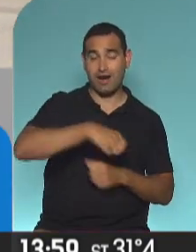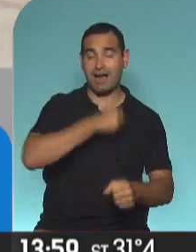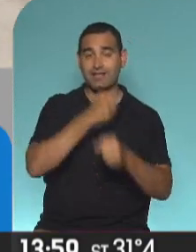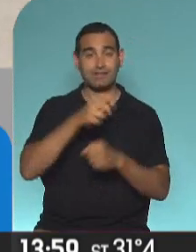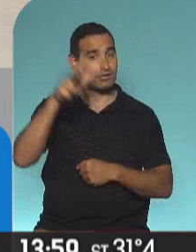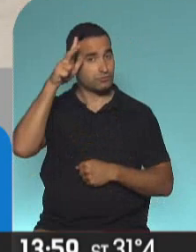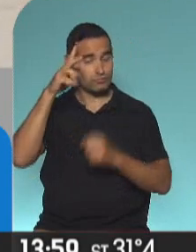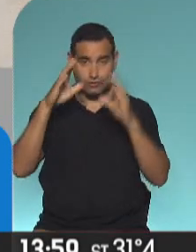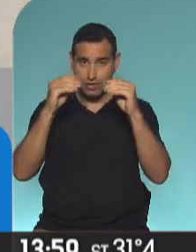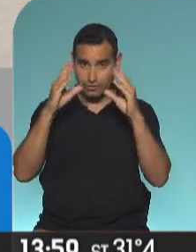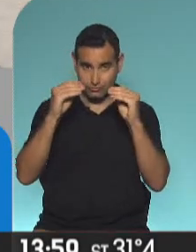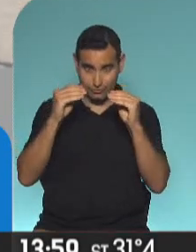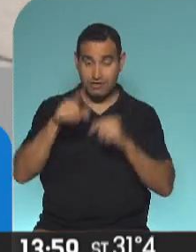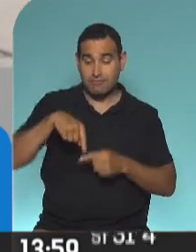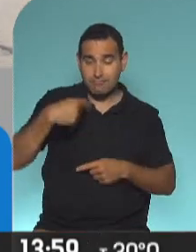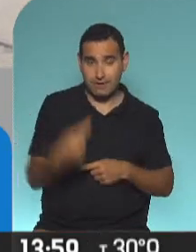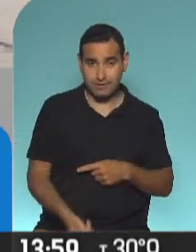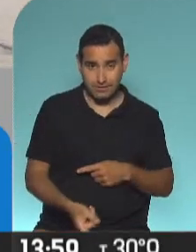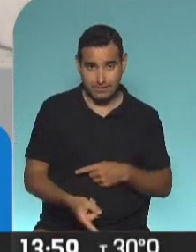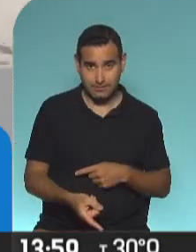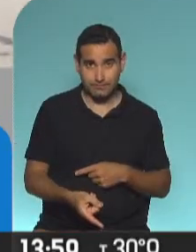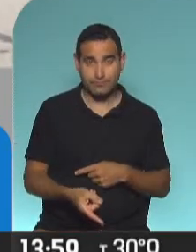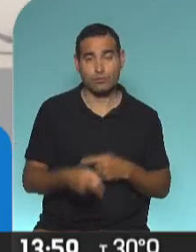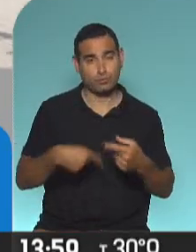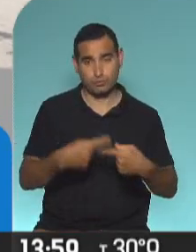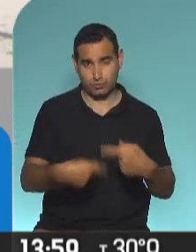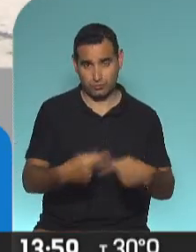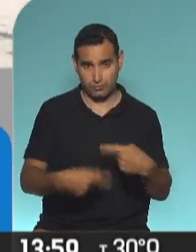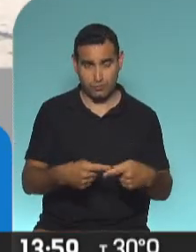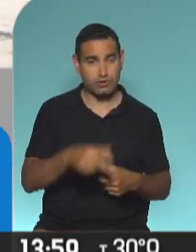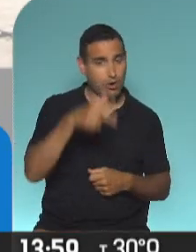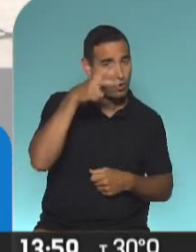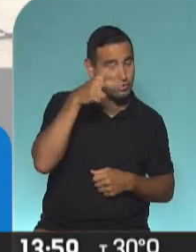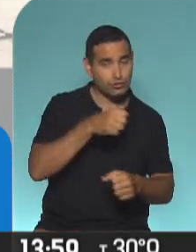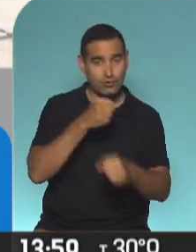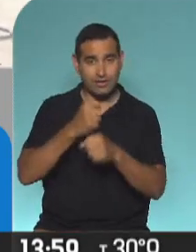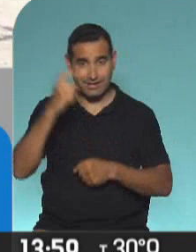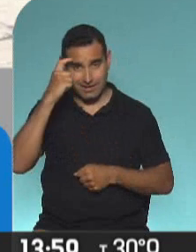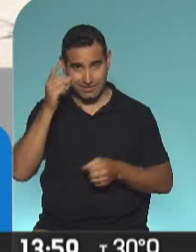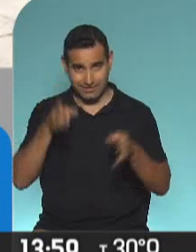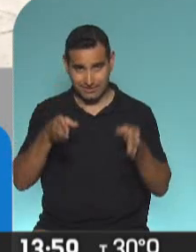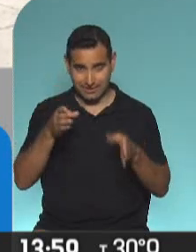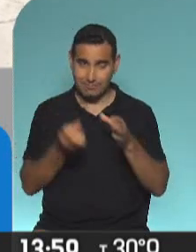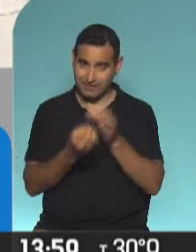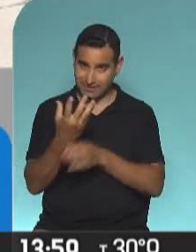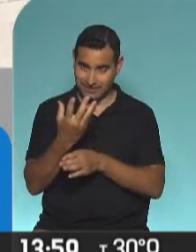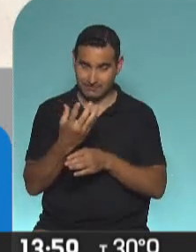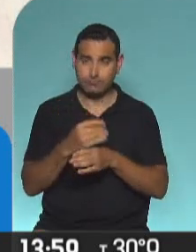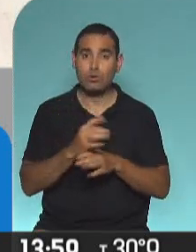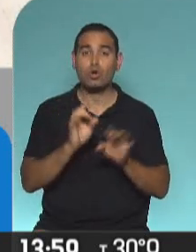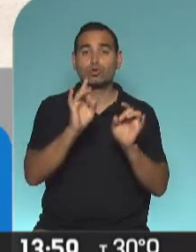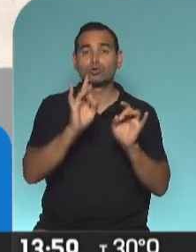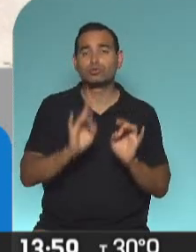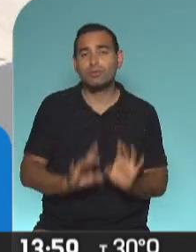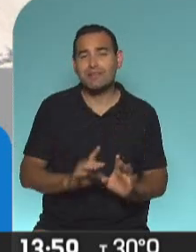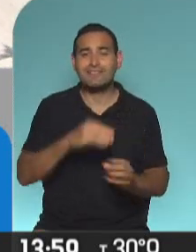20 horas, en el día de mañana, va a continuar de 8 a 10 de la mañana, solamente es